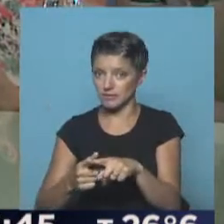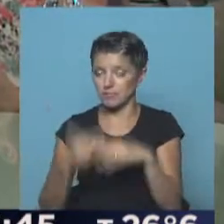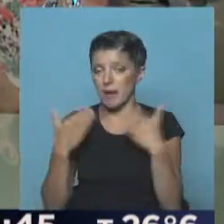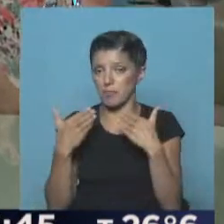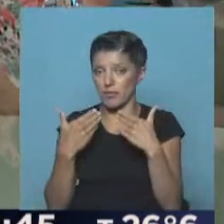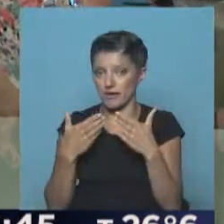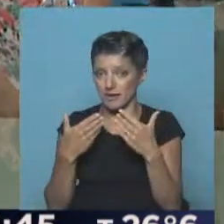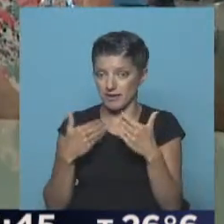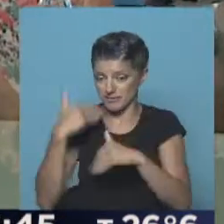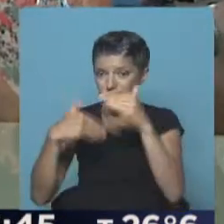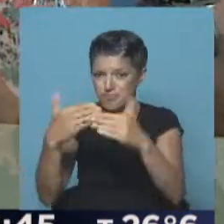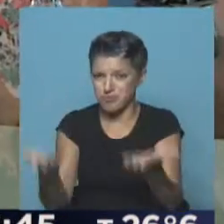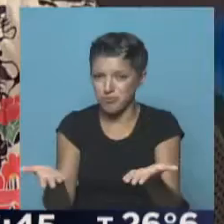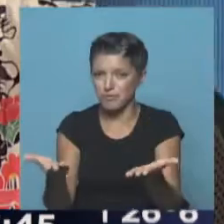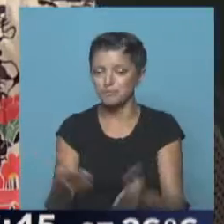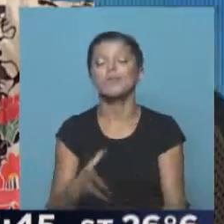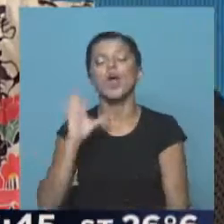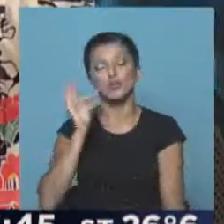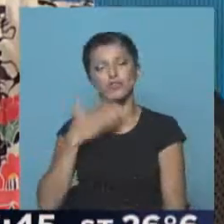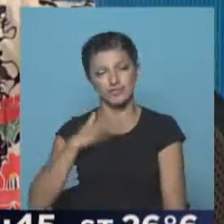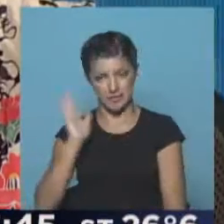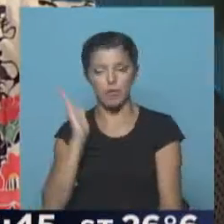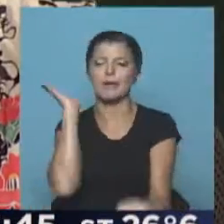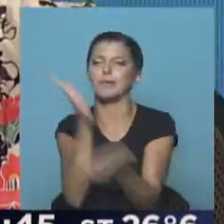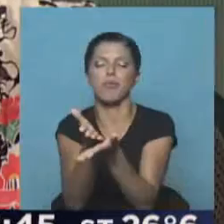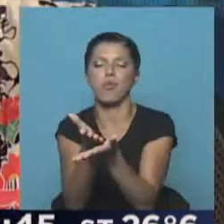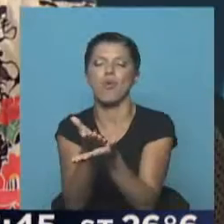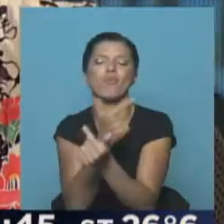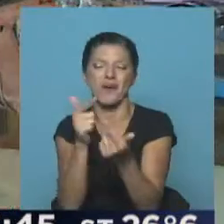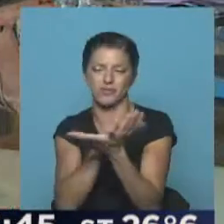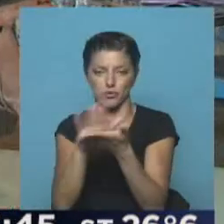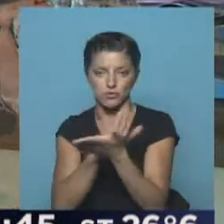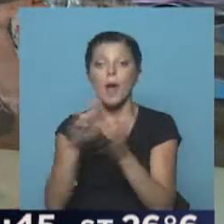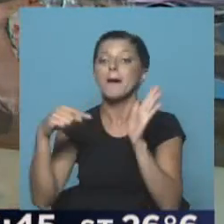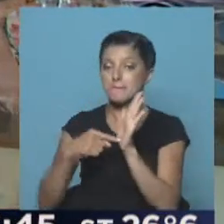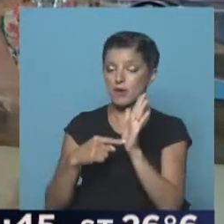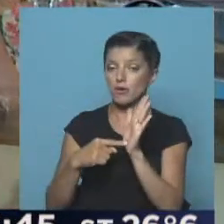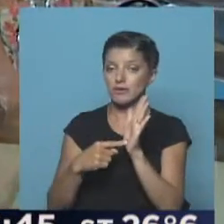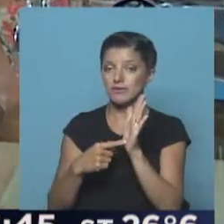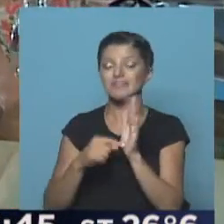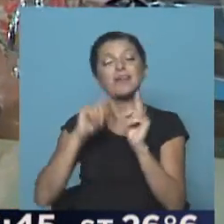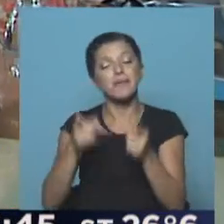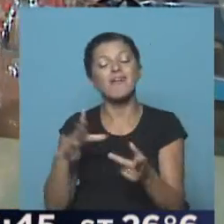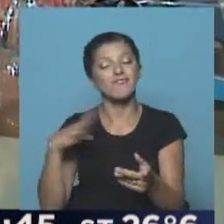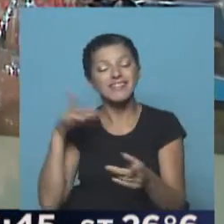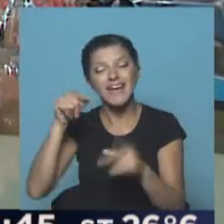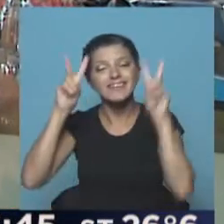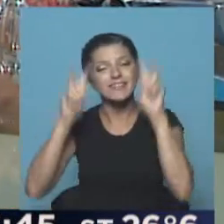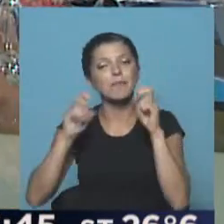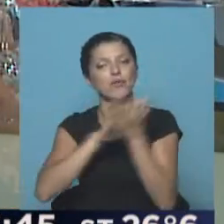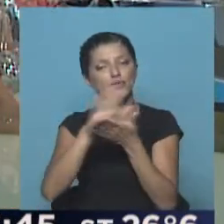llegar a funcionar. Sabemos que desde la mano dura no funciona, pero desde el progresismo están en deuda con un tema, digamos, para